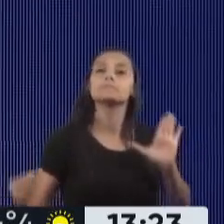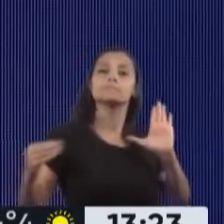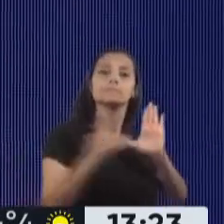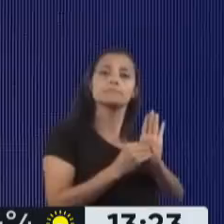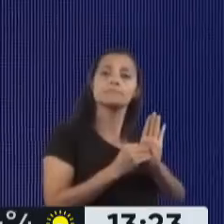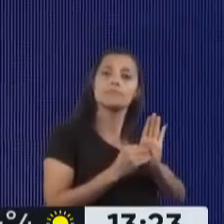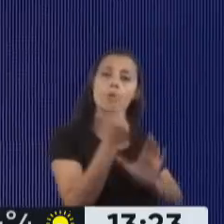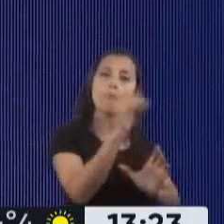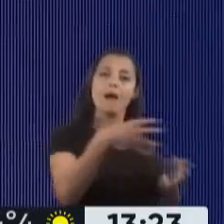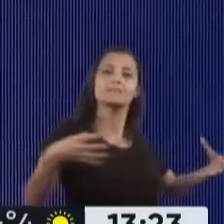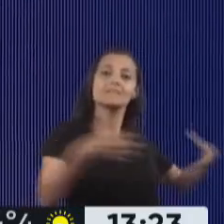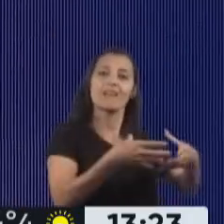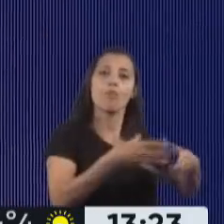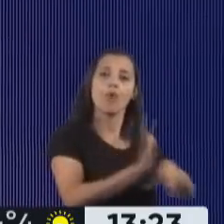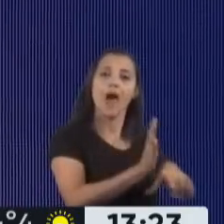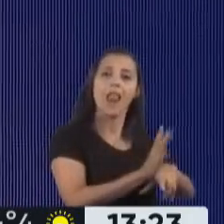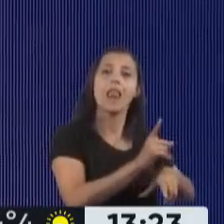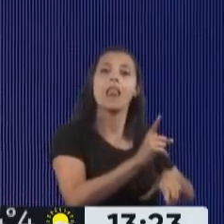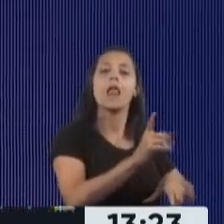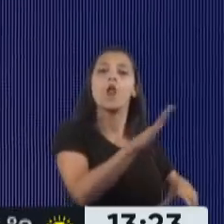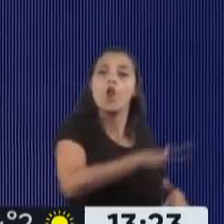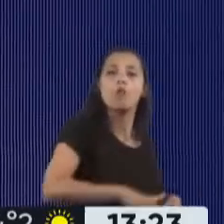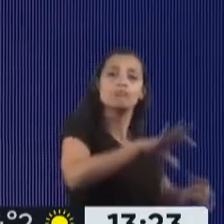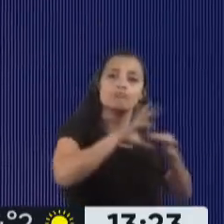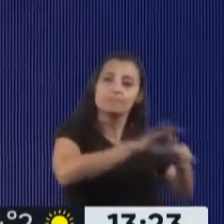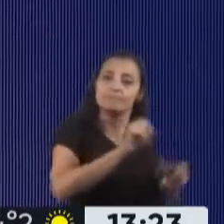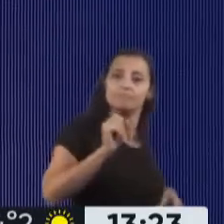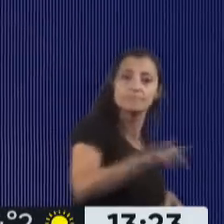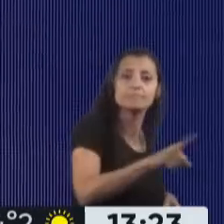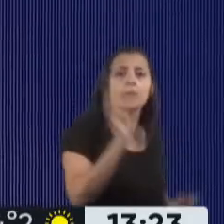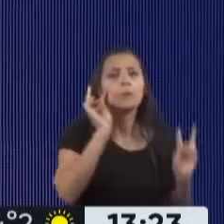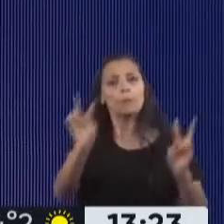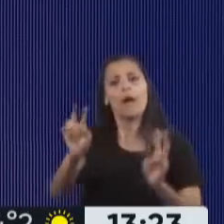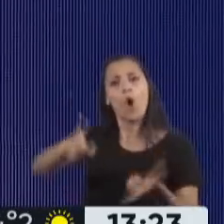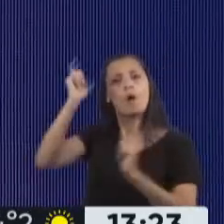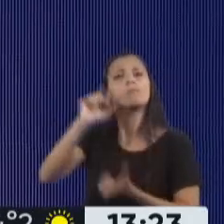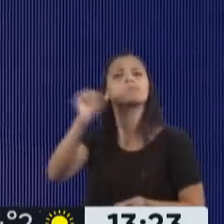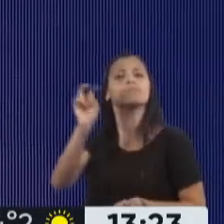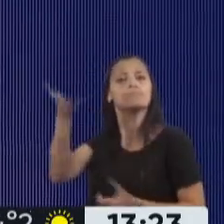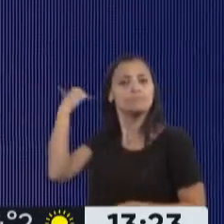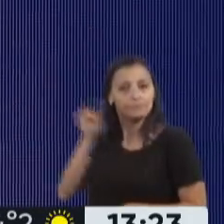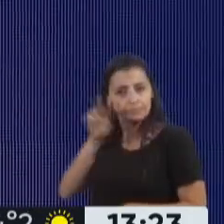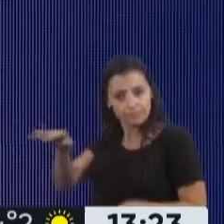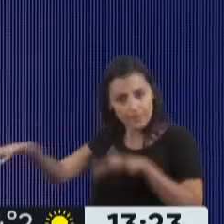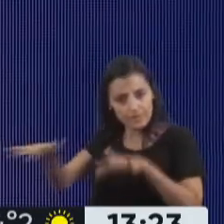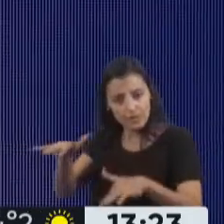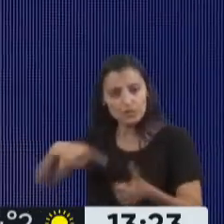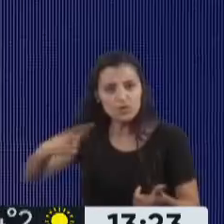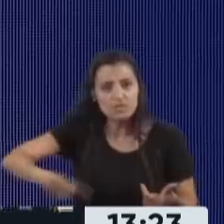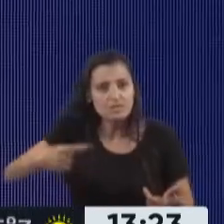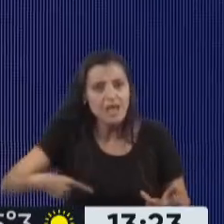local, porque cuando uno mira la experiencia de otros casos, siempre los